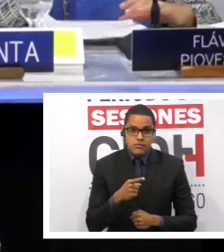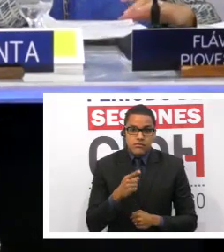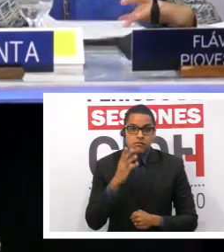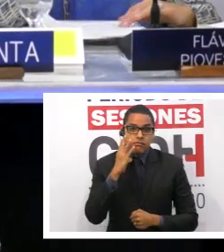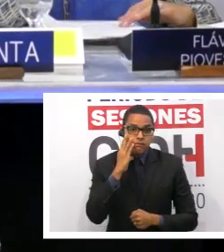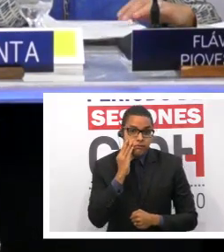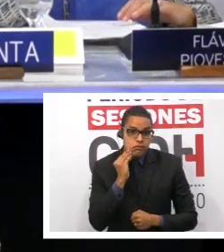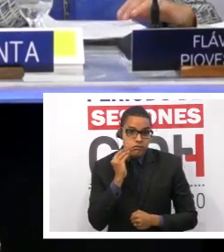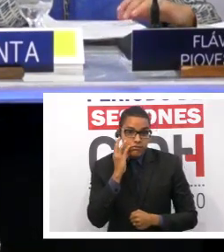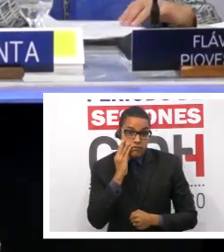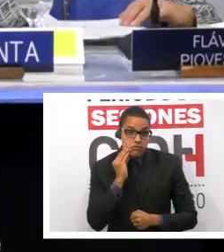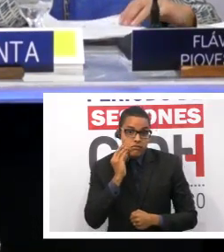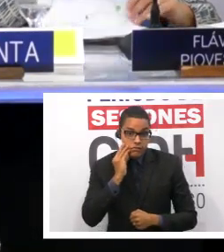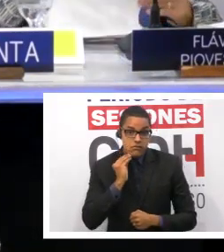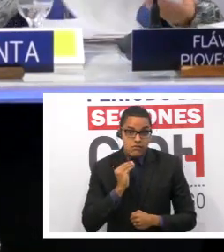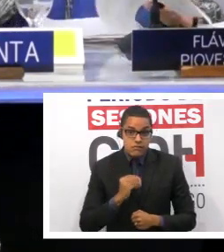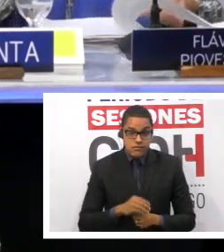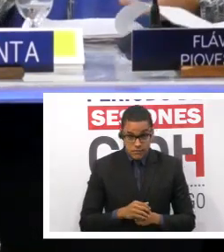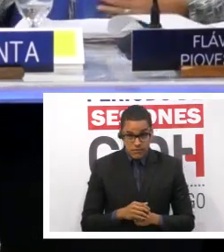agua